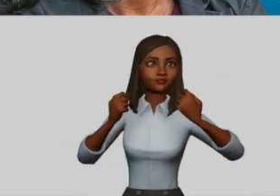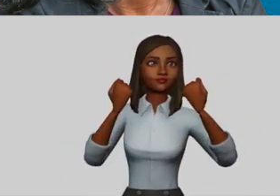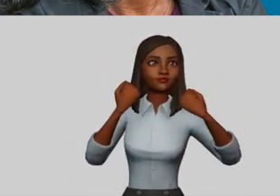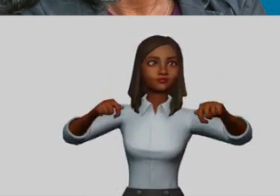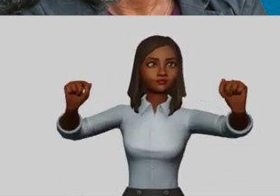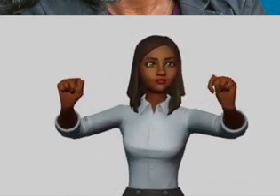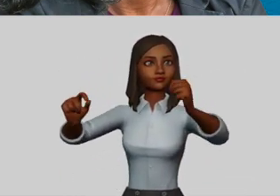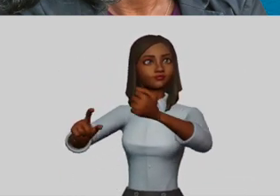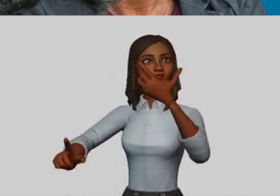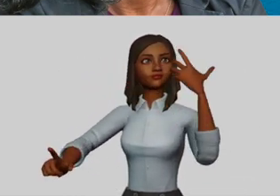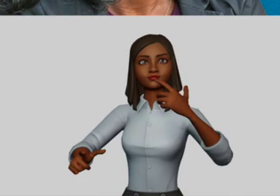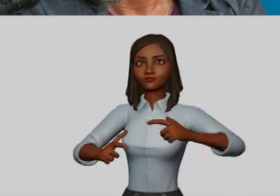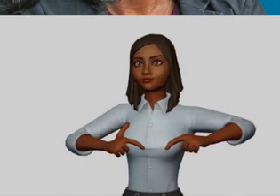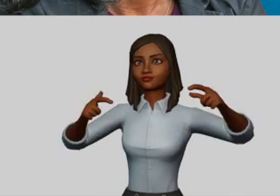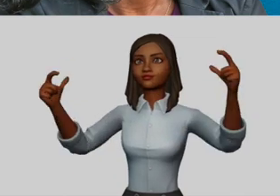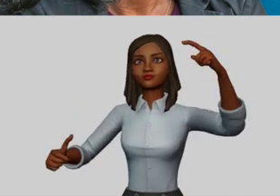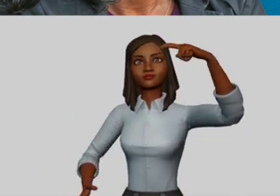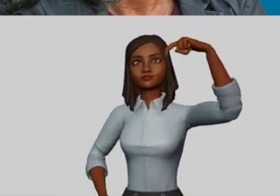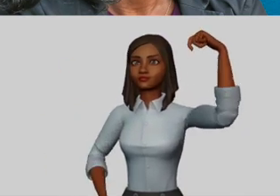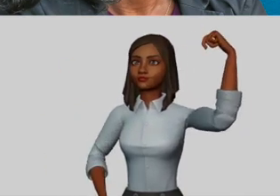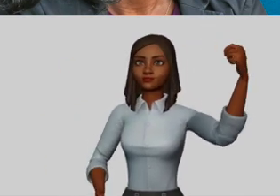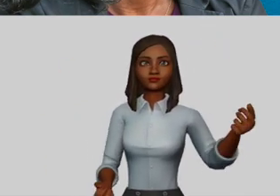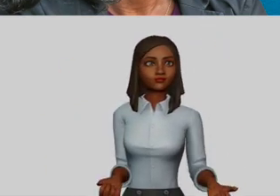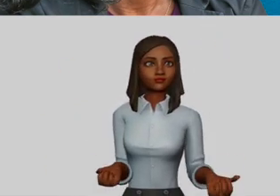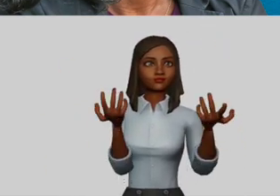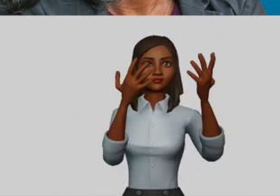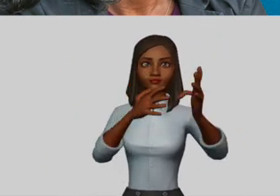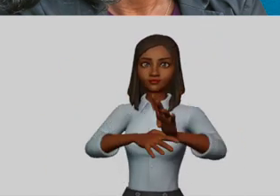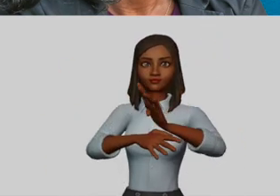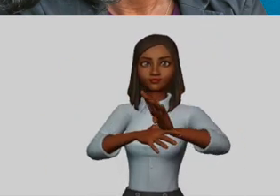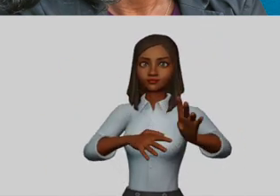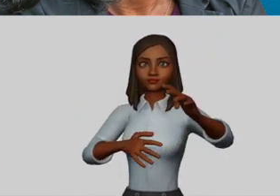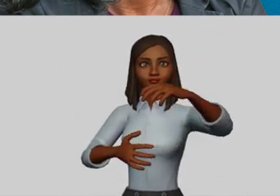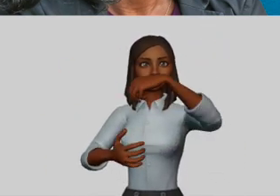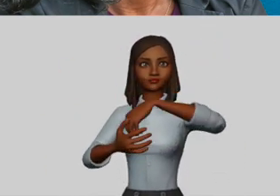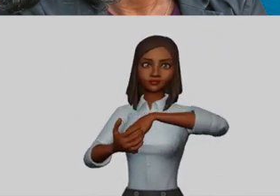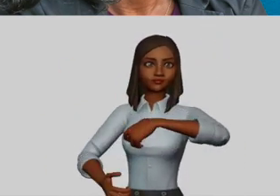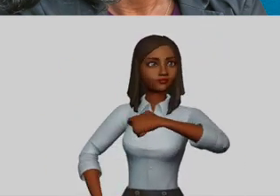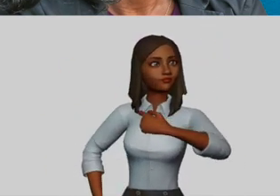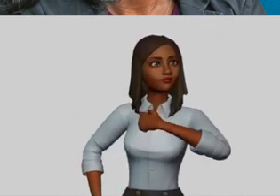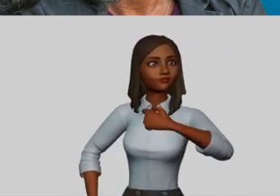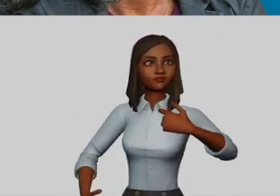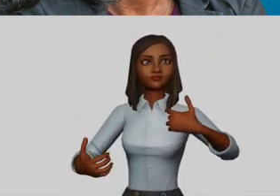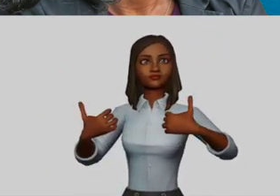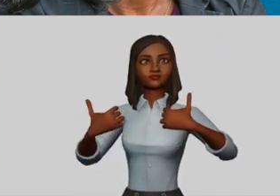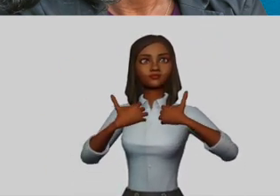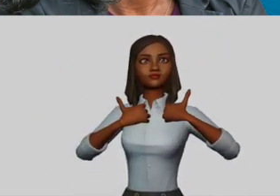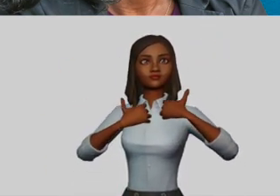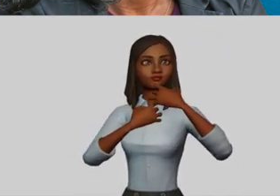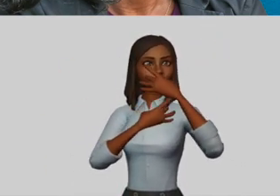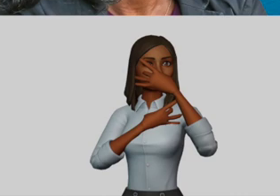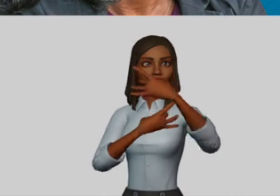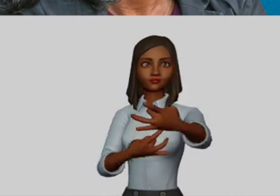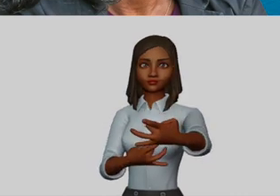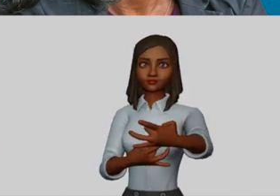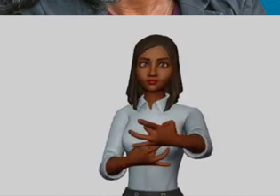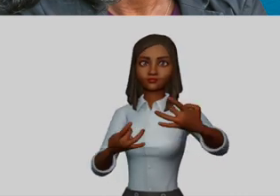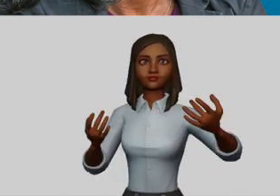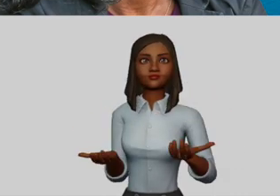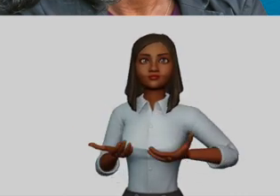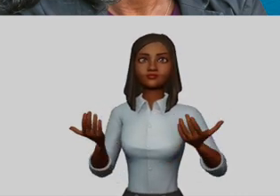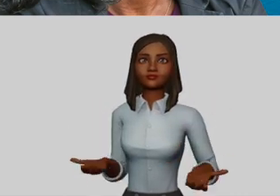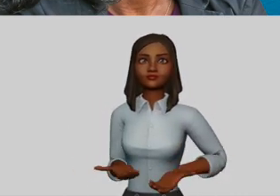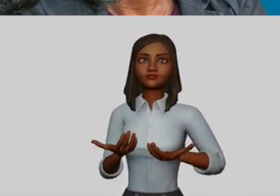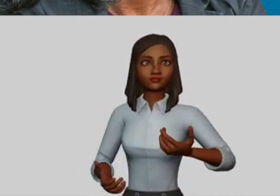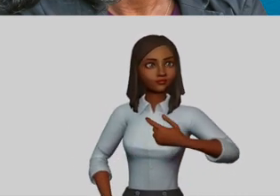Sí, grant. ¿Cómo se dice? Sí, como si fuera una beca, uh-huh. o sea, un dinero. Uh-huh. Lo llamarían, en gobierno lo llaman cooperación